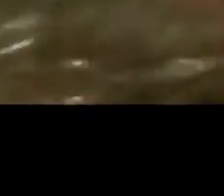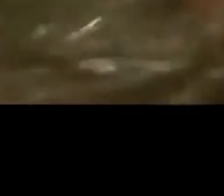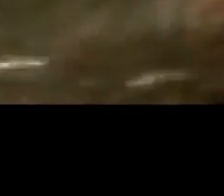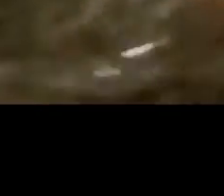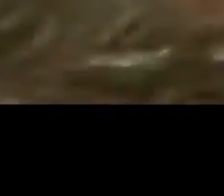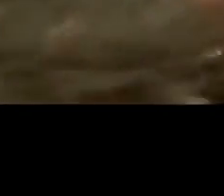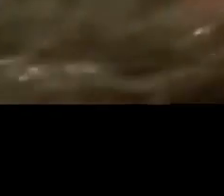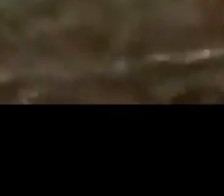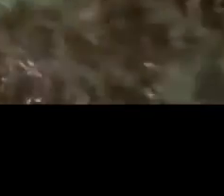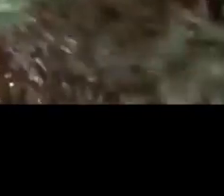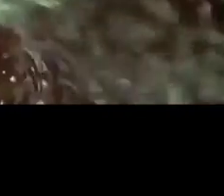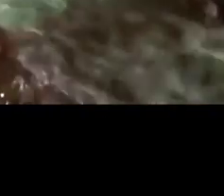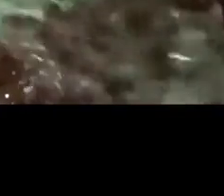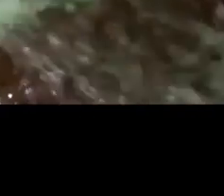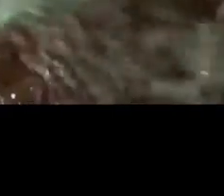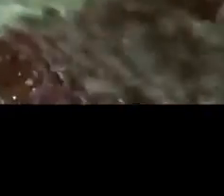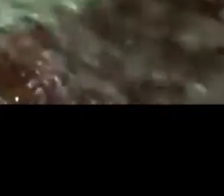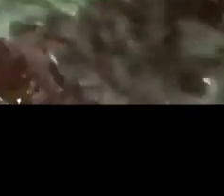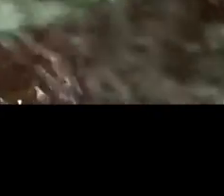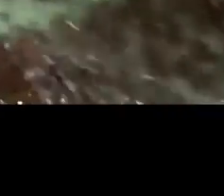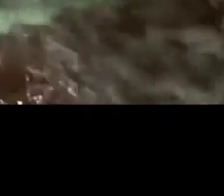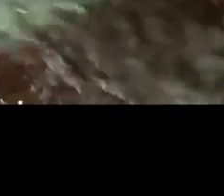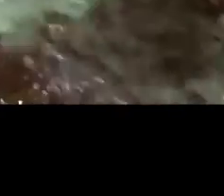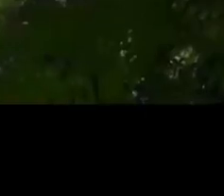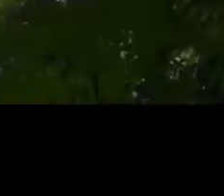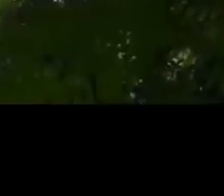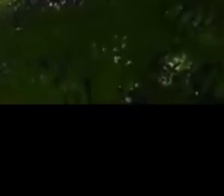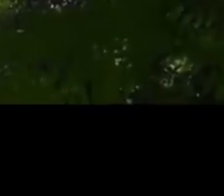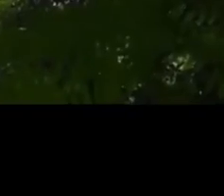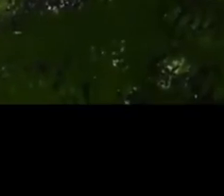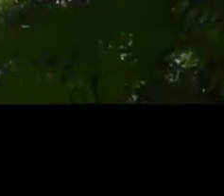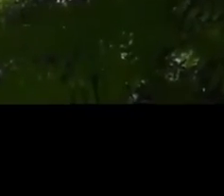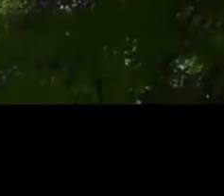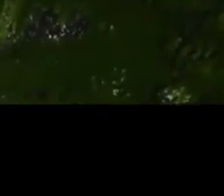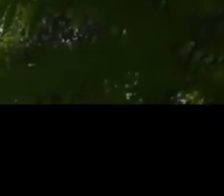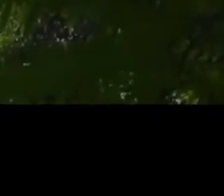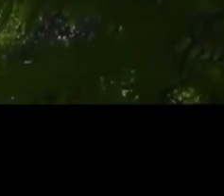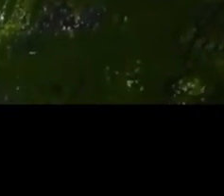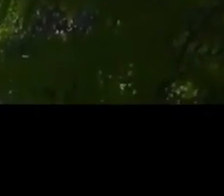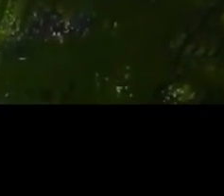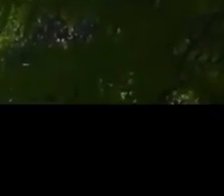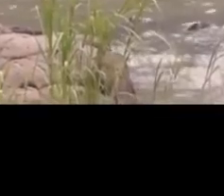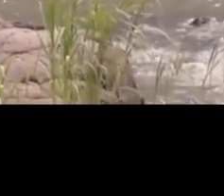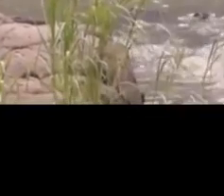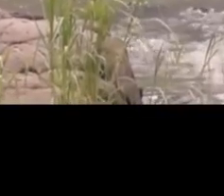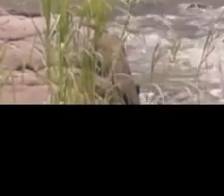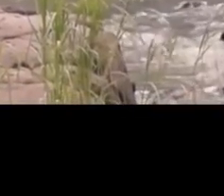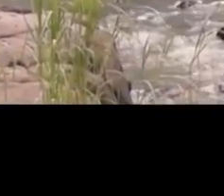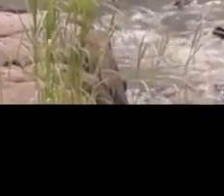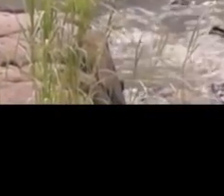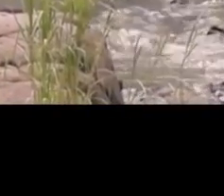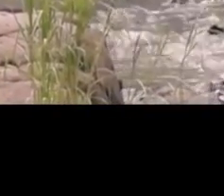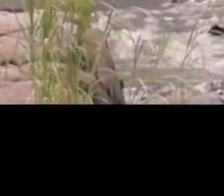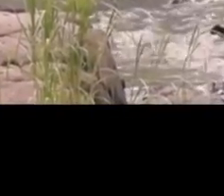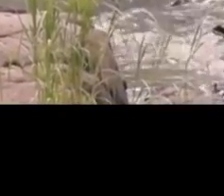nuestras fuentes hídricas. El cuidado del medio ambiente es responsabilidad de todos y todas.